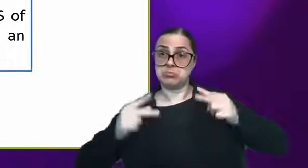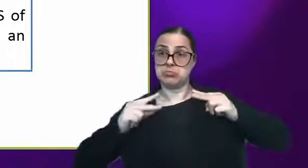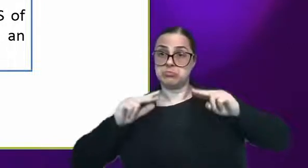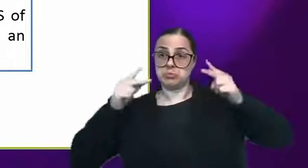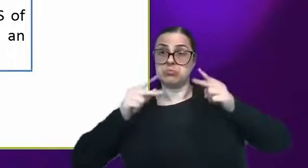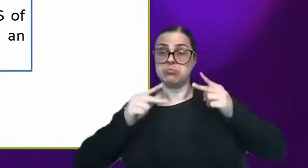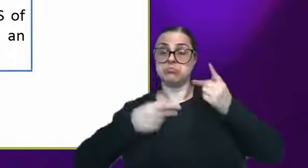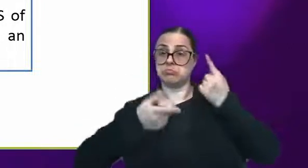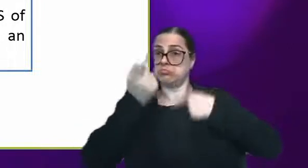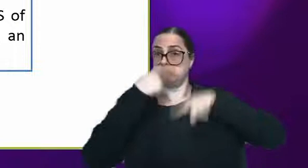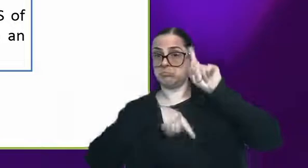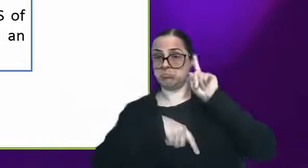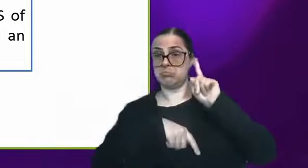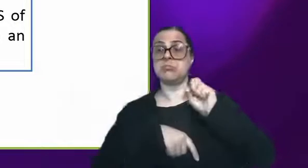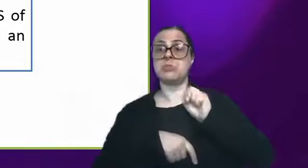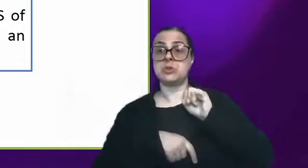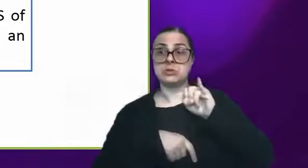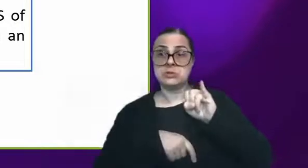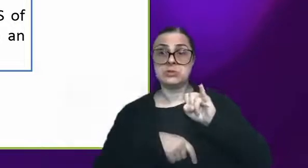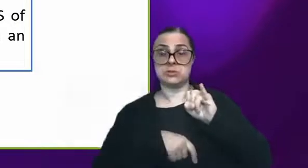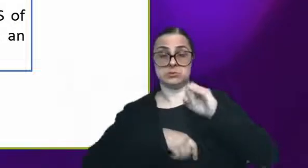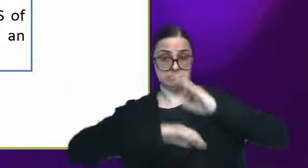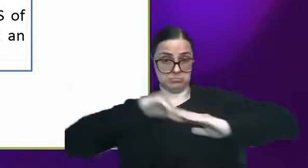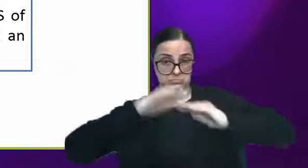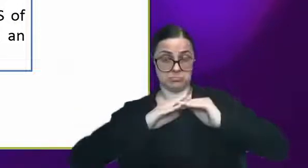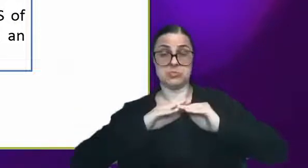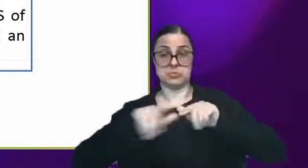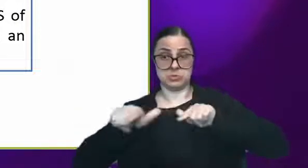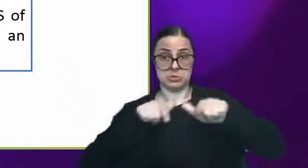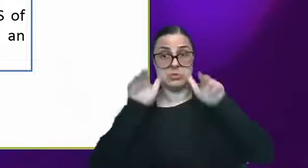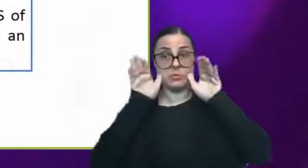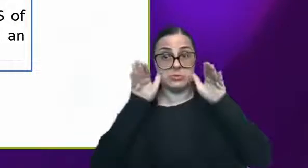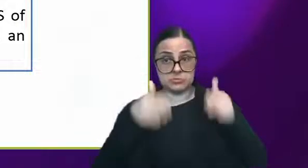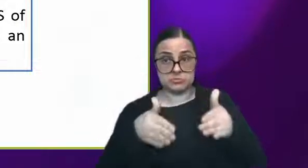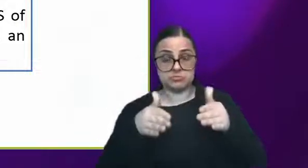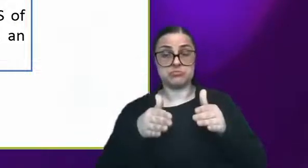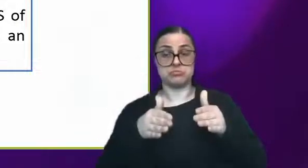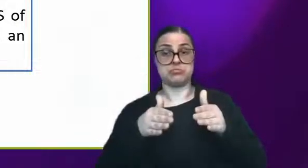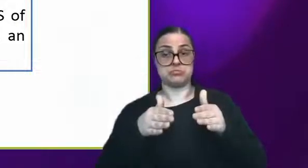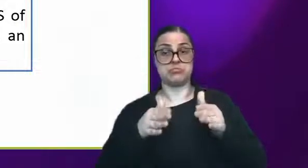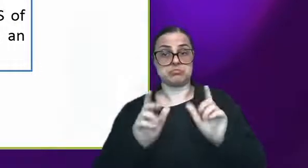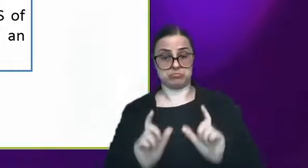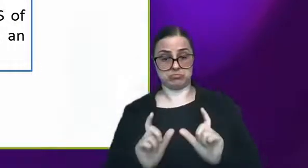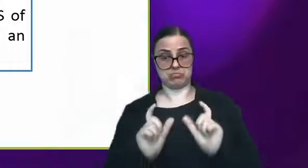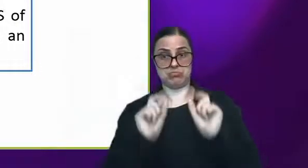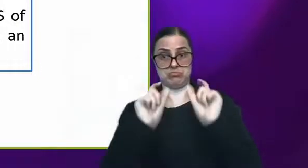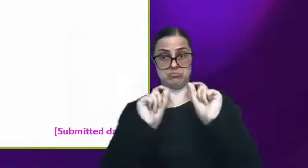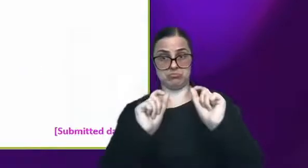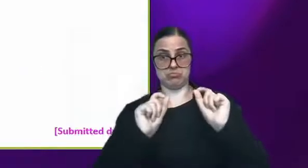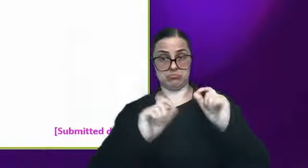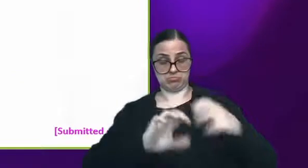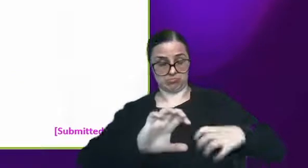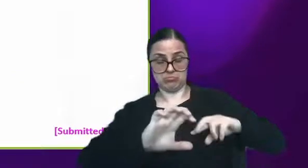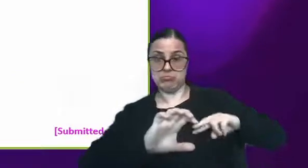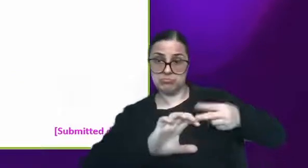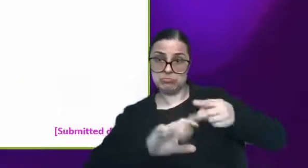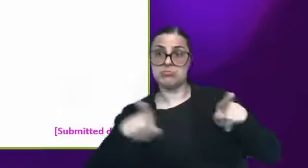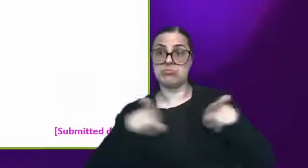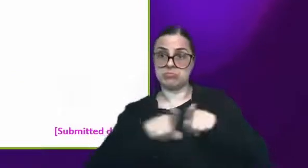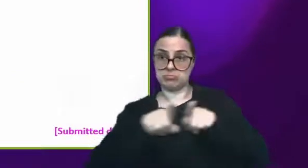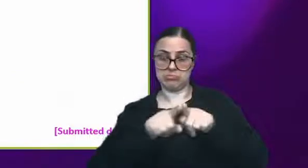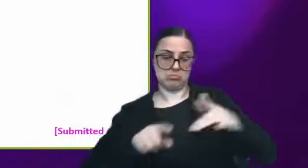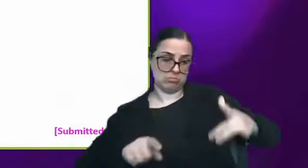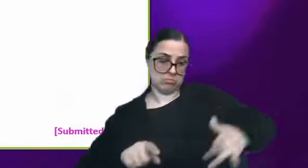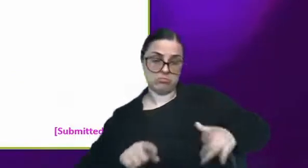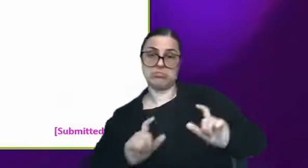menos con el trasplante que ofrecemos para el hepatocarcinoma, ¿no? Que son lo menos 60% a 5 años.